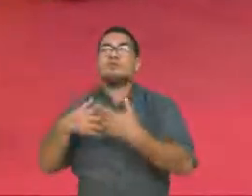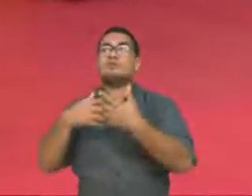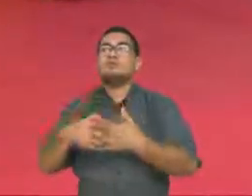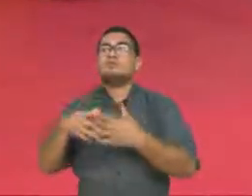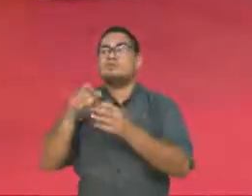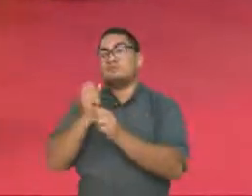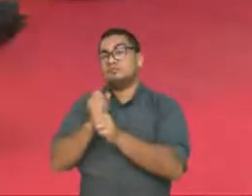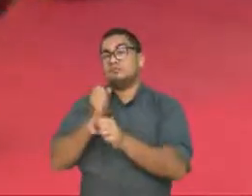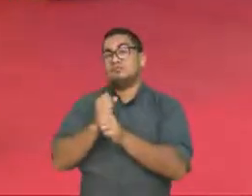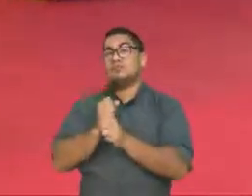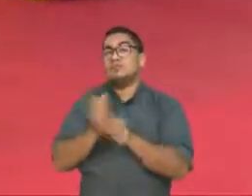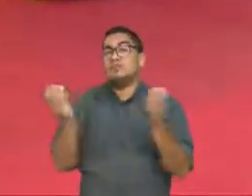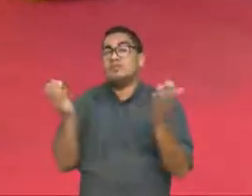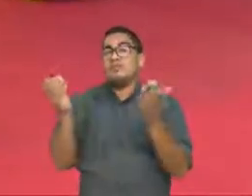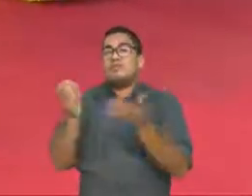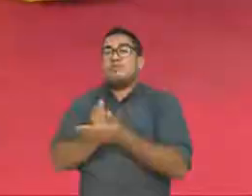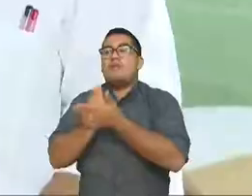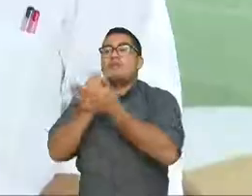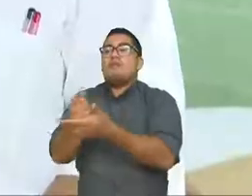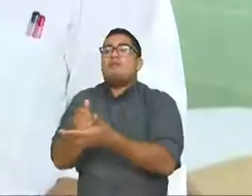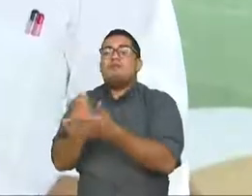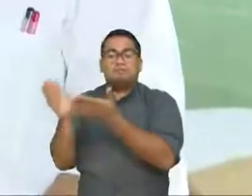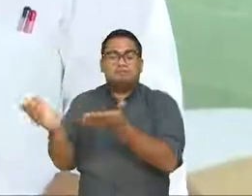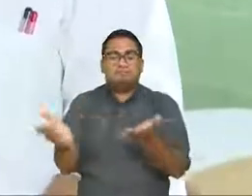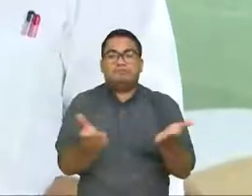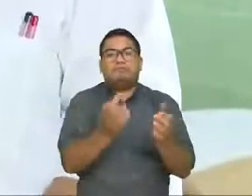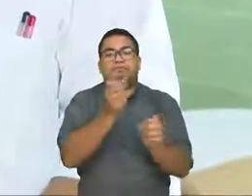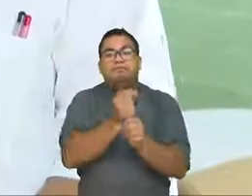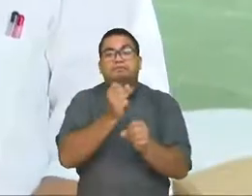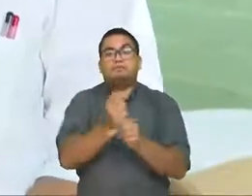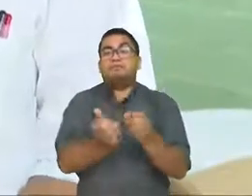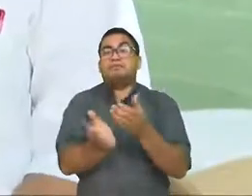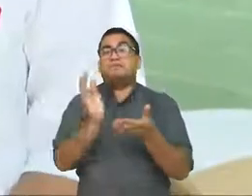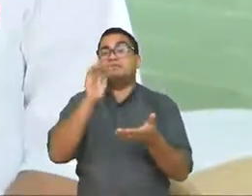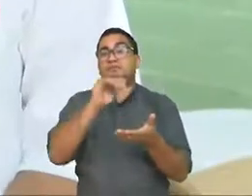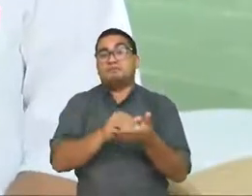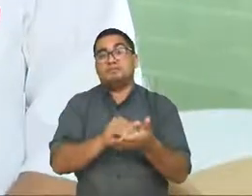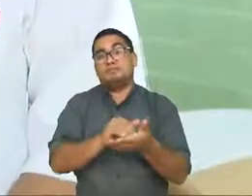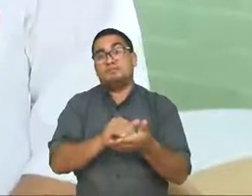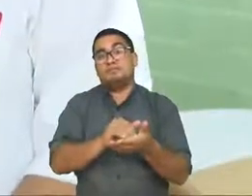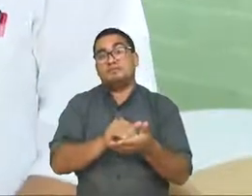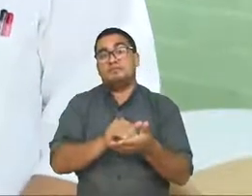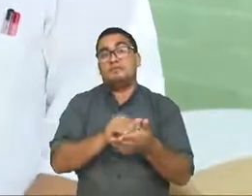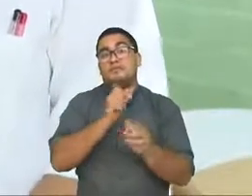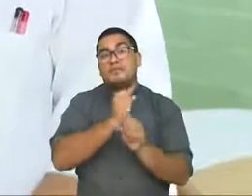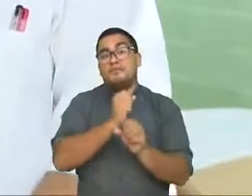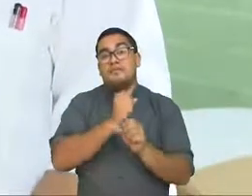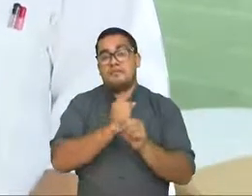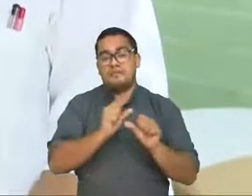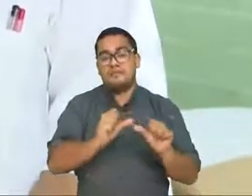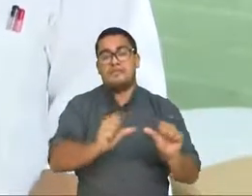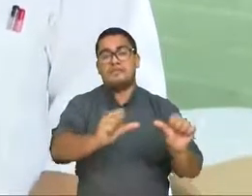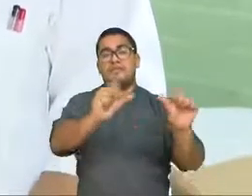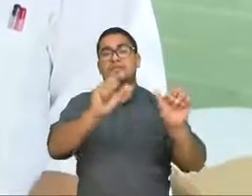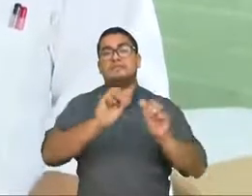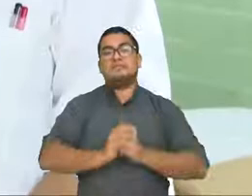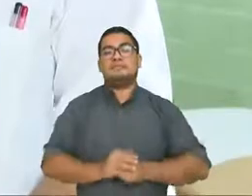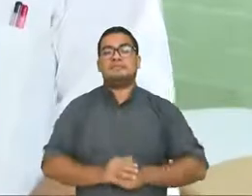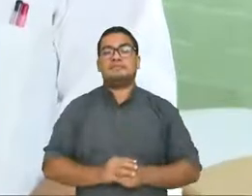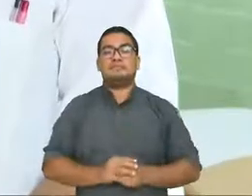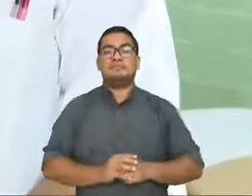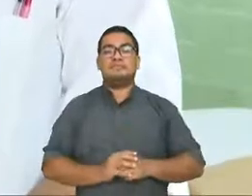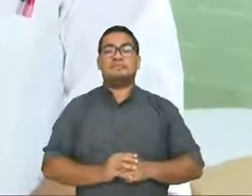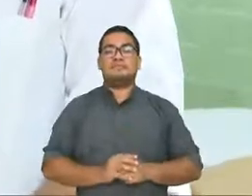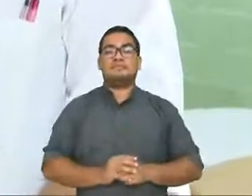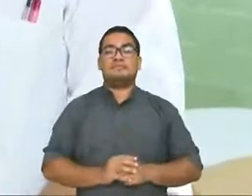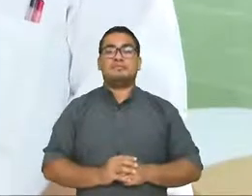cómo se le puede ayudar para la integración de este paciente, si se llegara a integrar nuevamente a sus funciones laborales. Su subsidio,